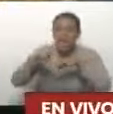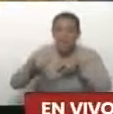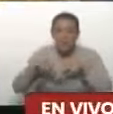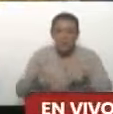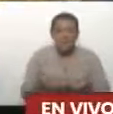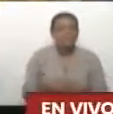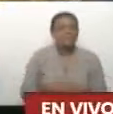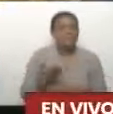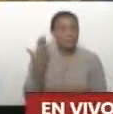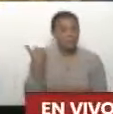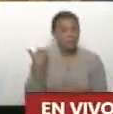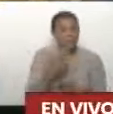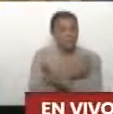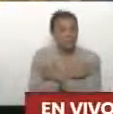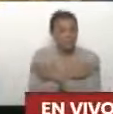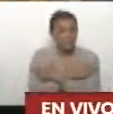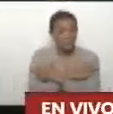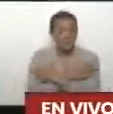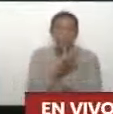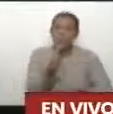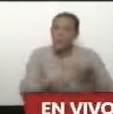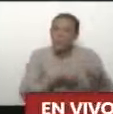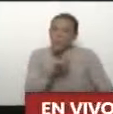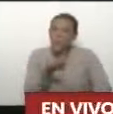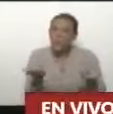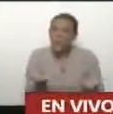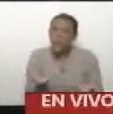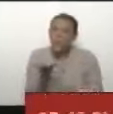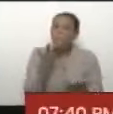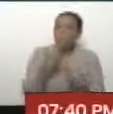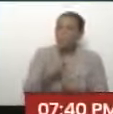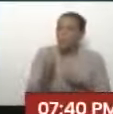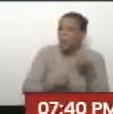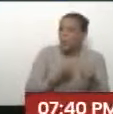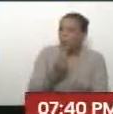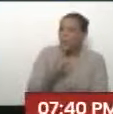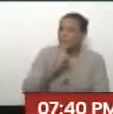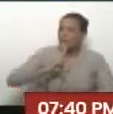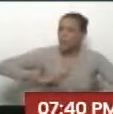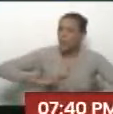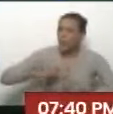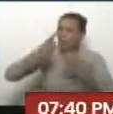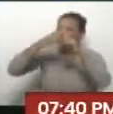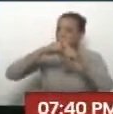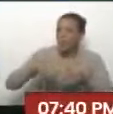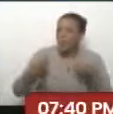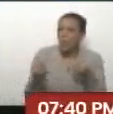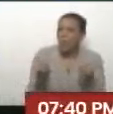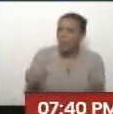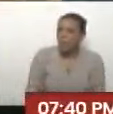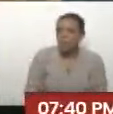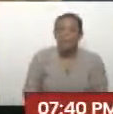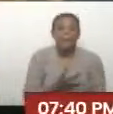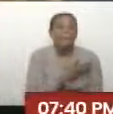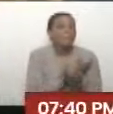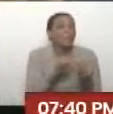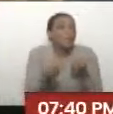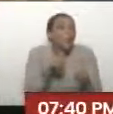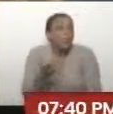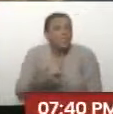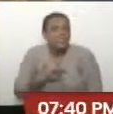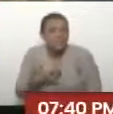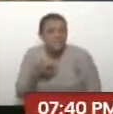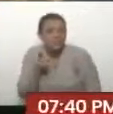a las niñas Así que el capit est Armando cómo estuvo el resultado de la filven presidente Cómo sientes tú